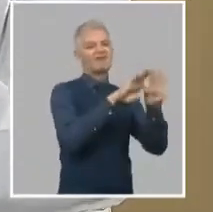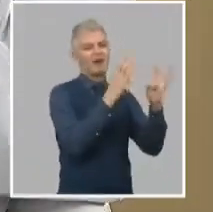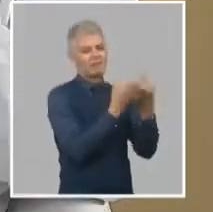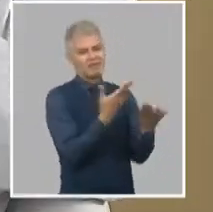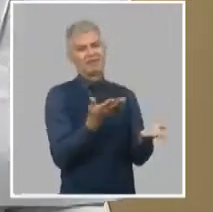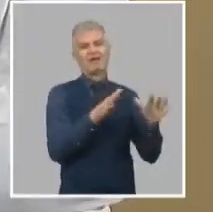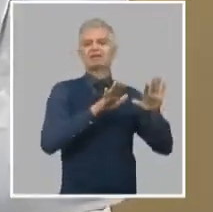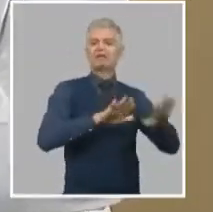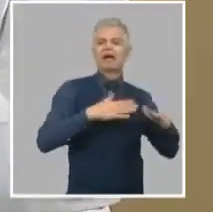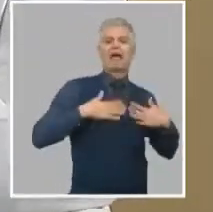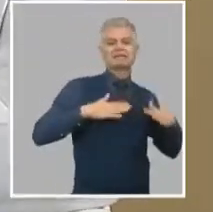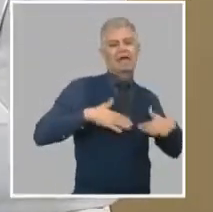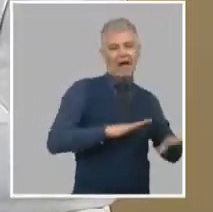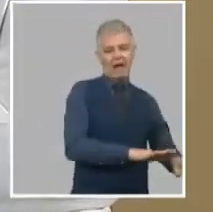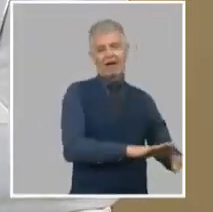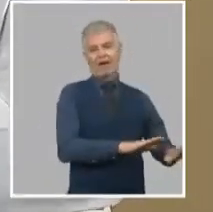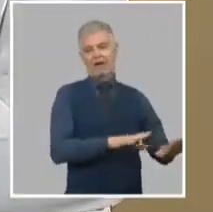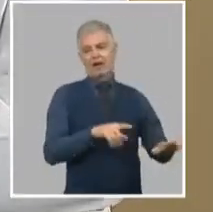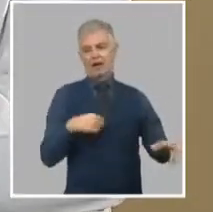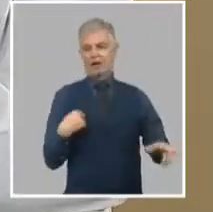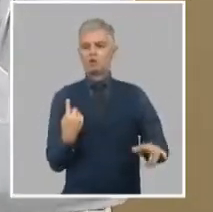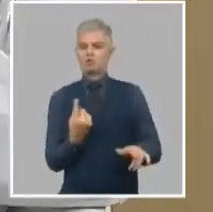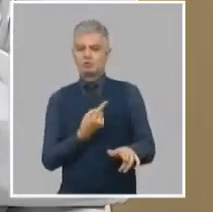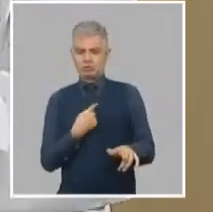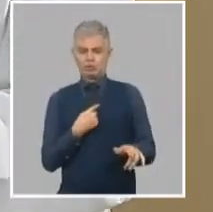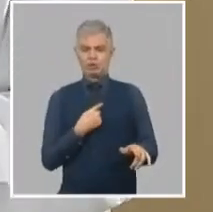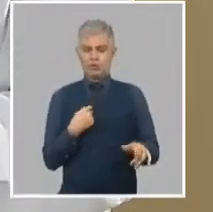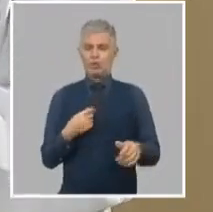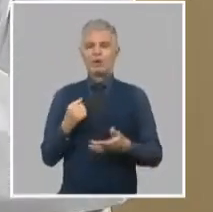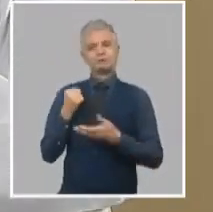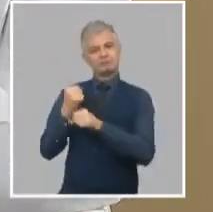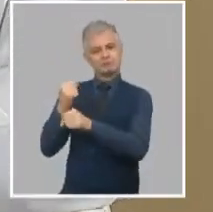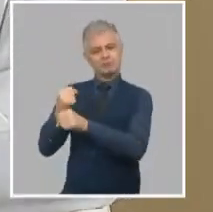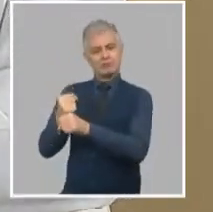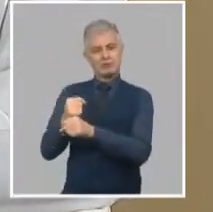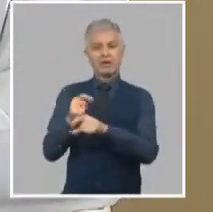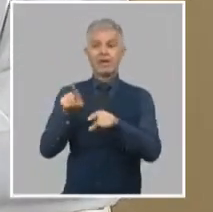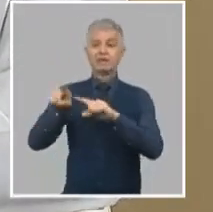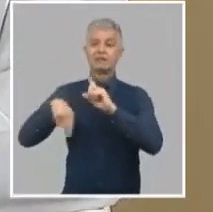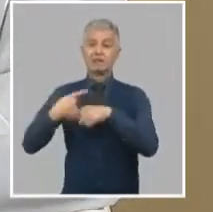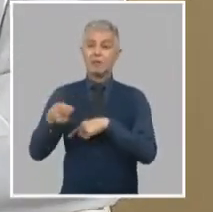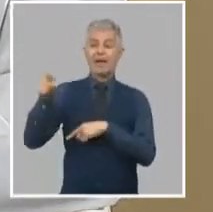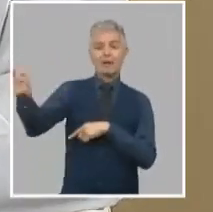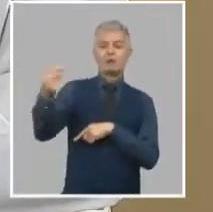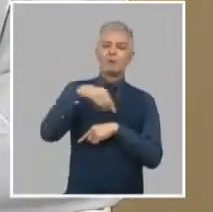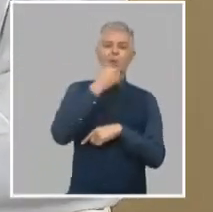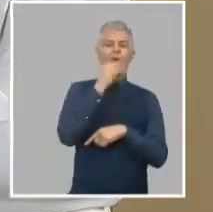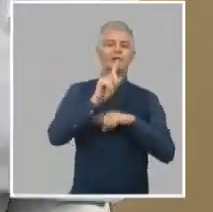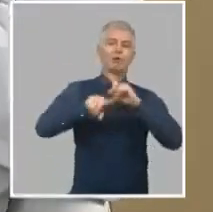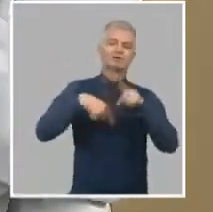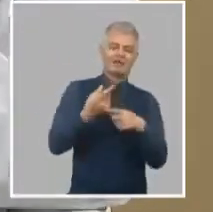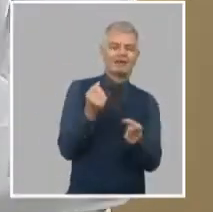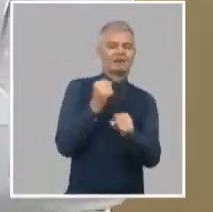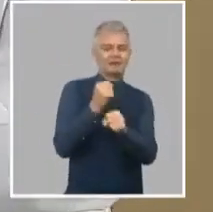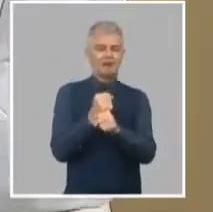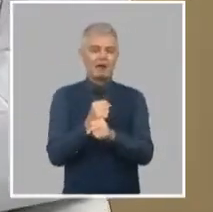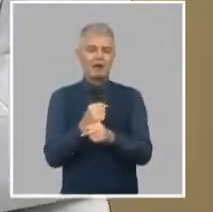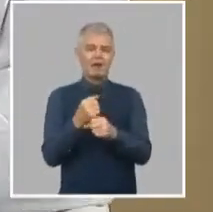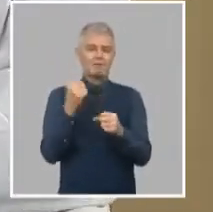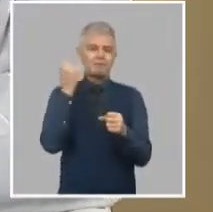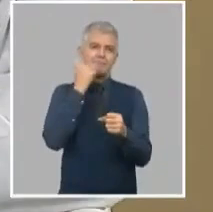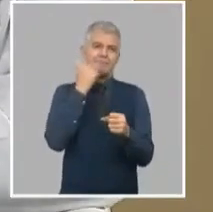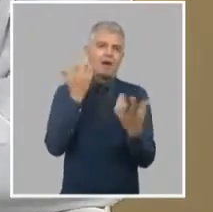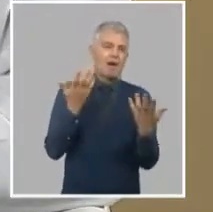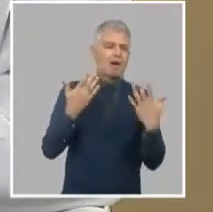poco para después retomar los turnos de trabajo con mejor calidad científica, con mejor pensamiento